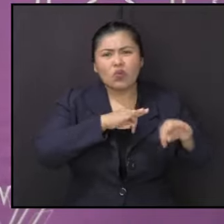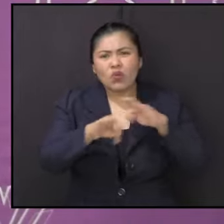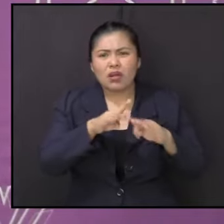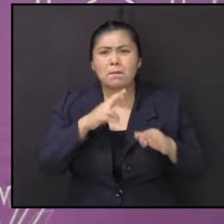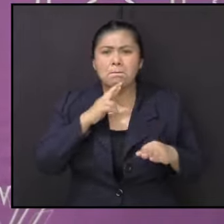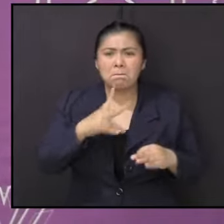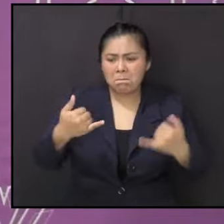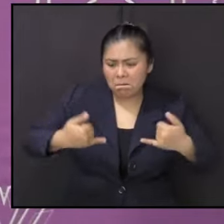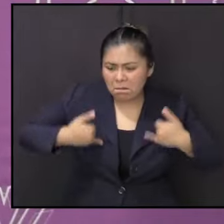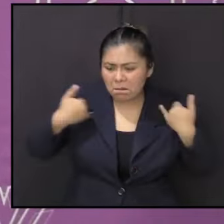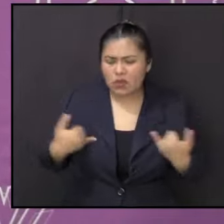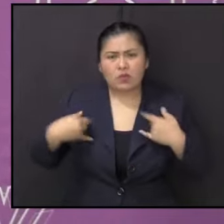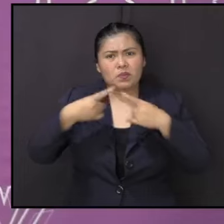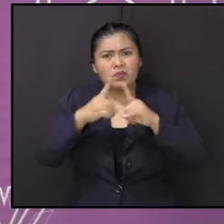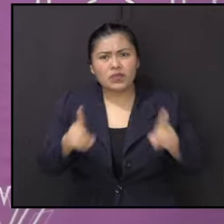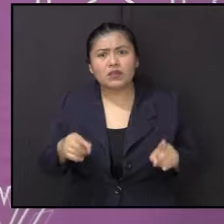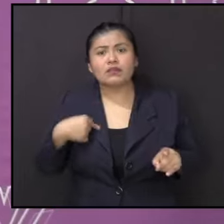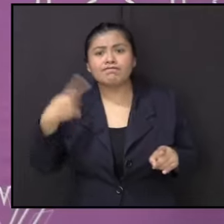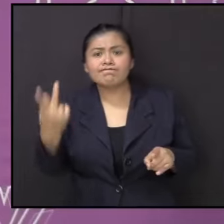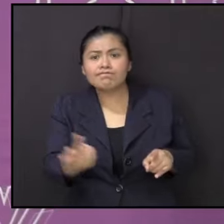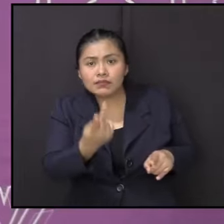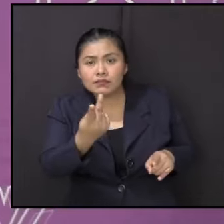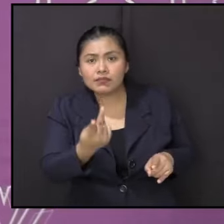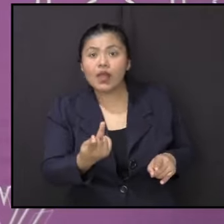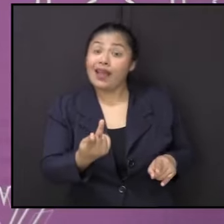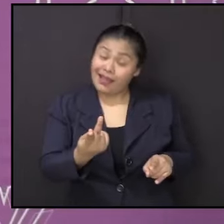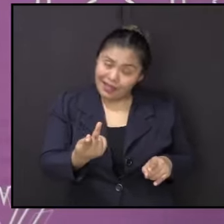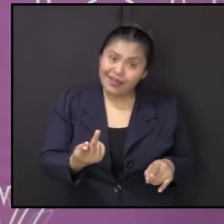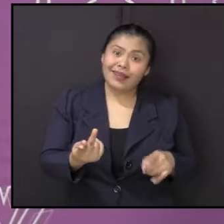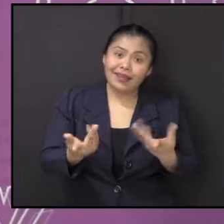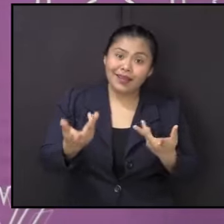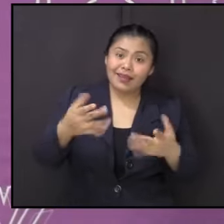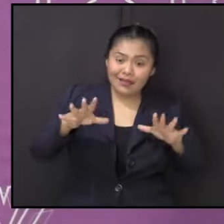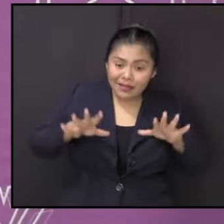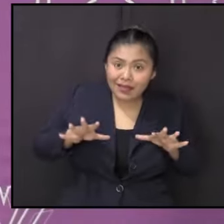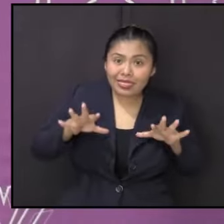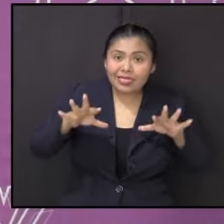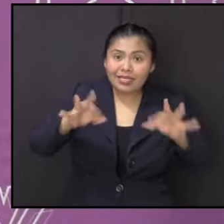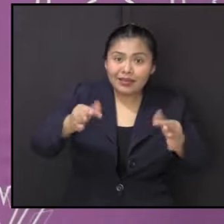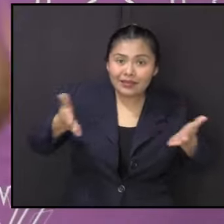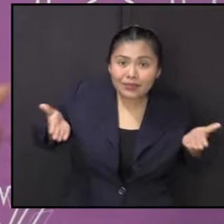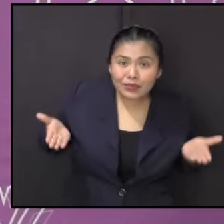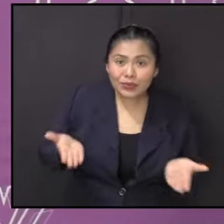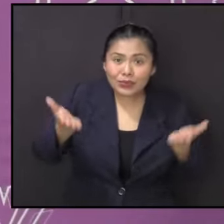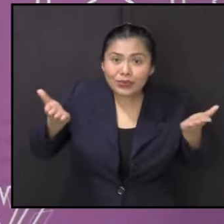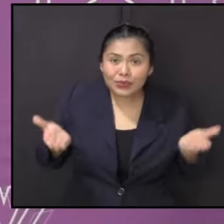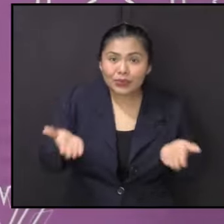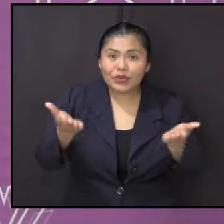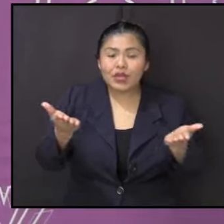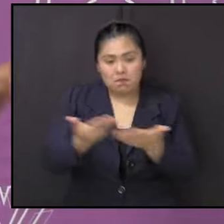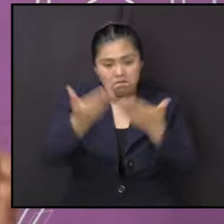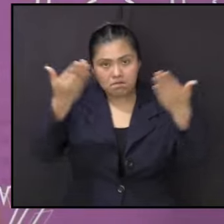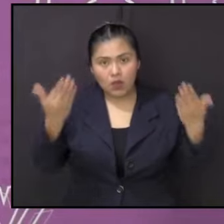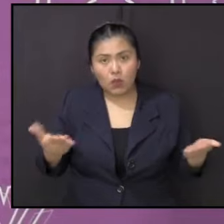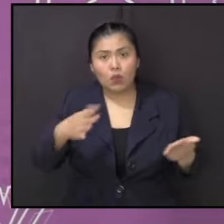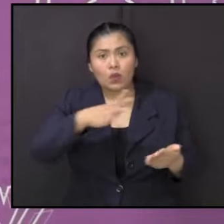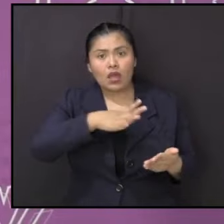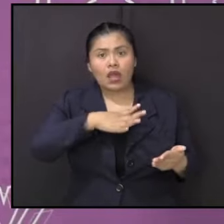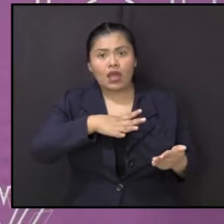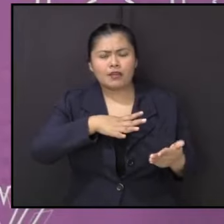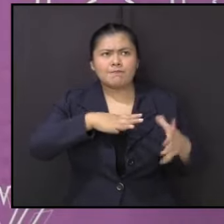nuestra juventud? Es fundamental el trabajo del emprendimiento. Existe ahora a nivel macroeconómico, a nivel